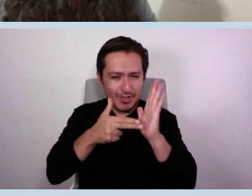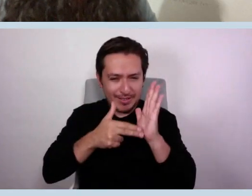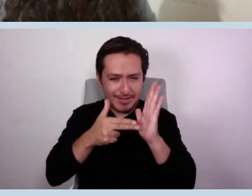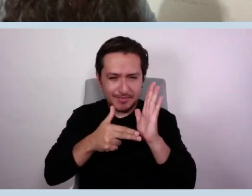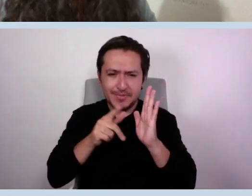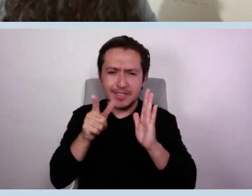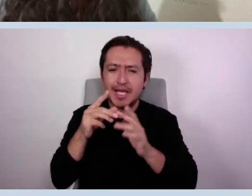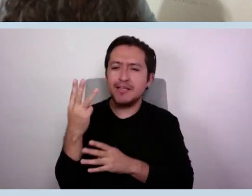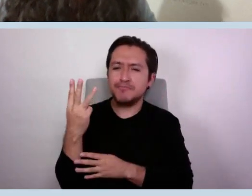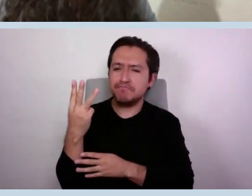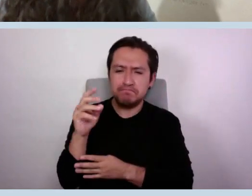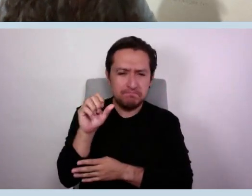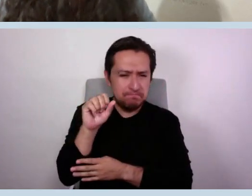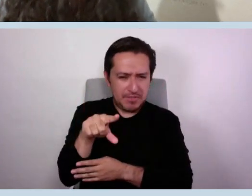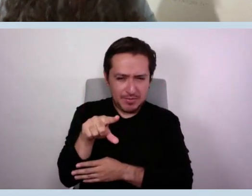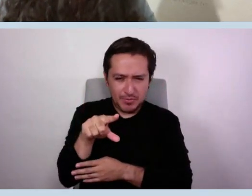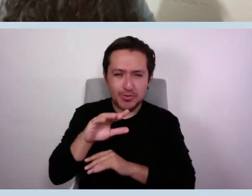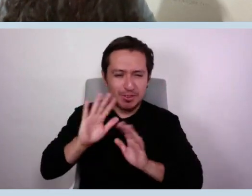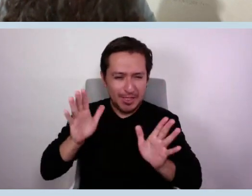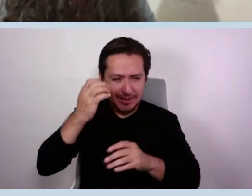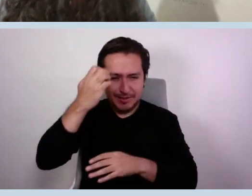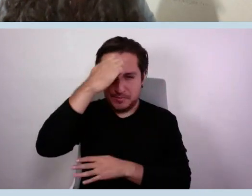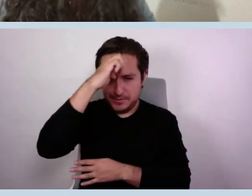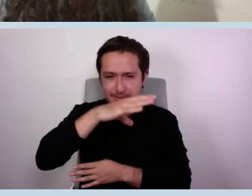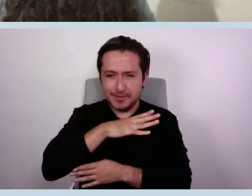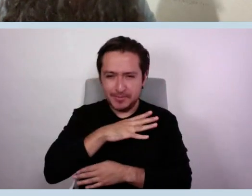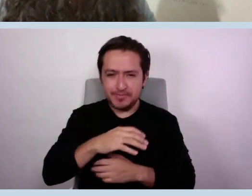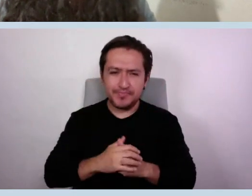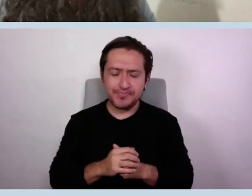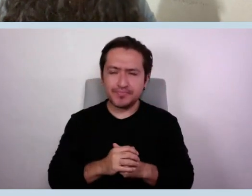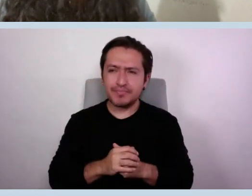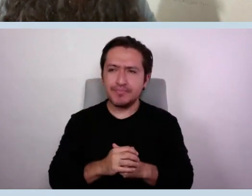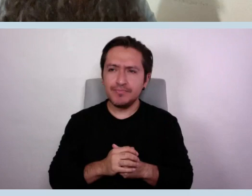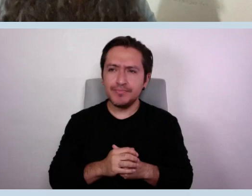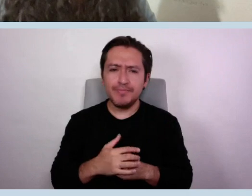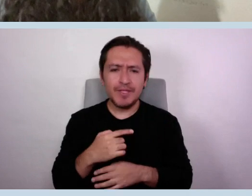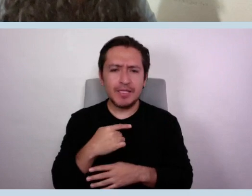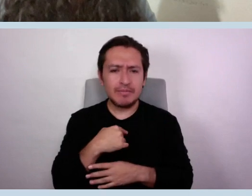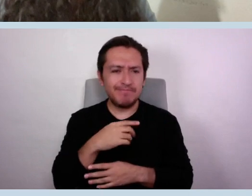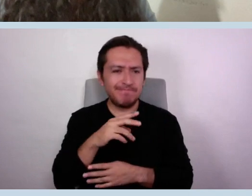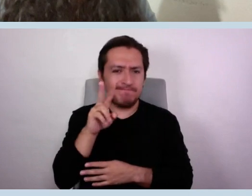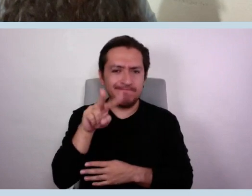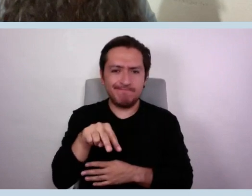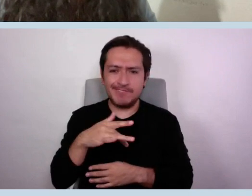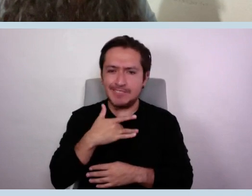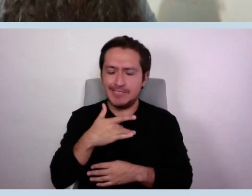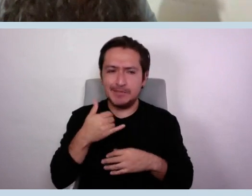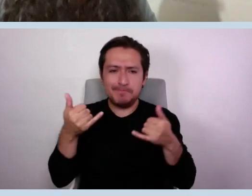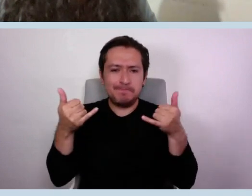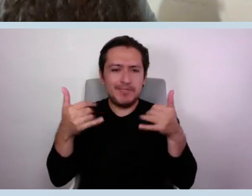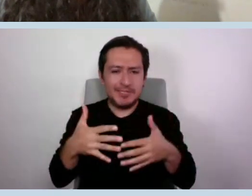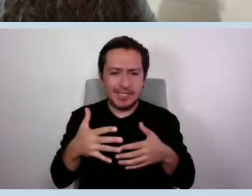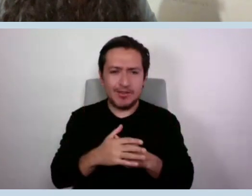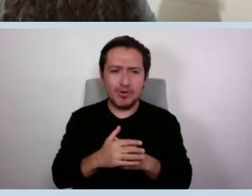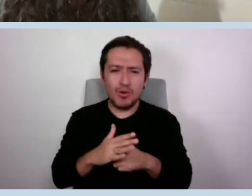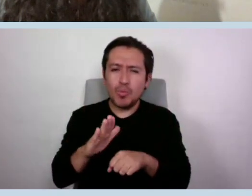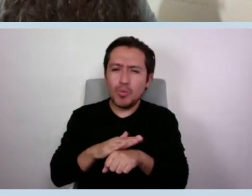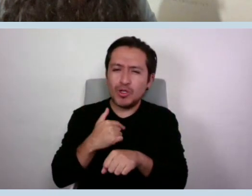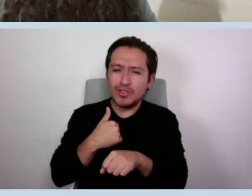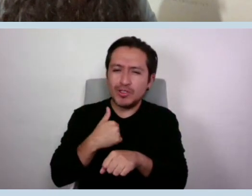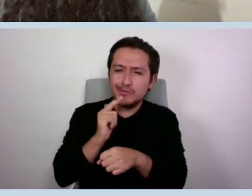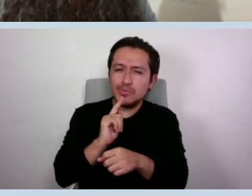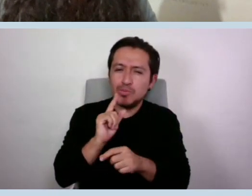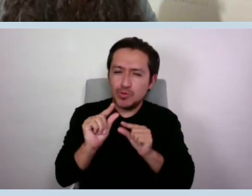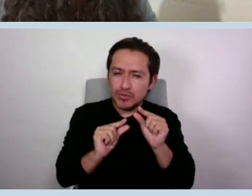ese proceso y que realidad a mí se me estaba haciendo muy pesado porque me empecé a dar cuenta eso de